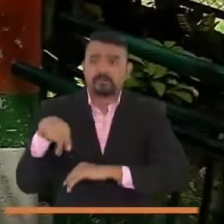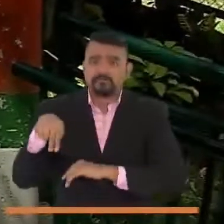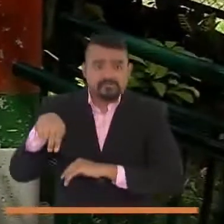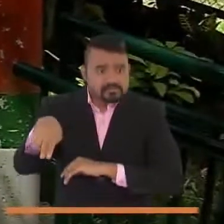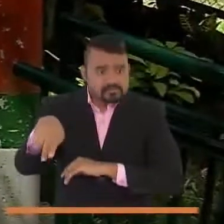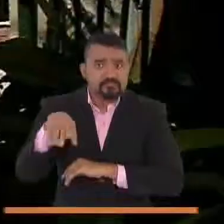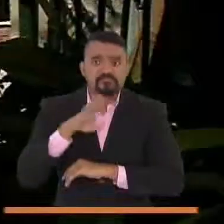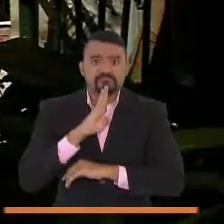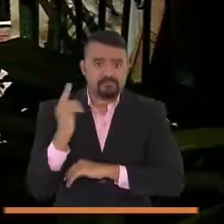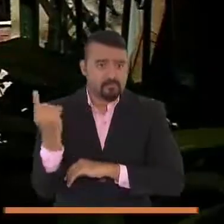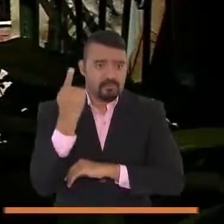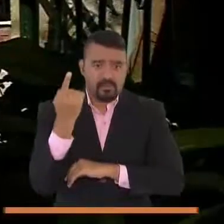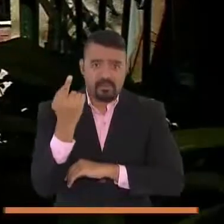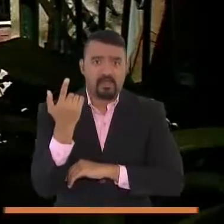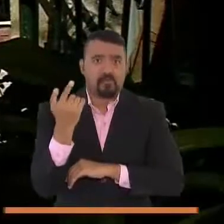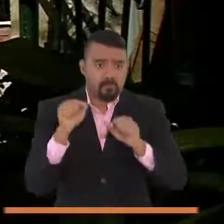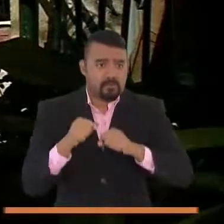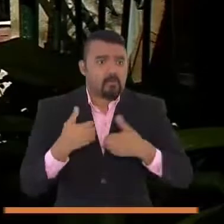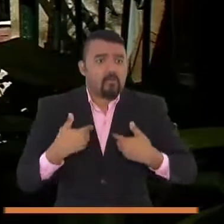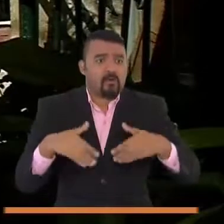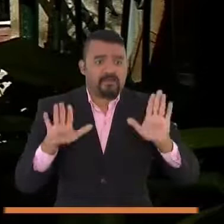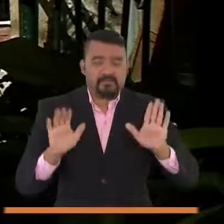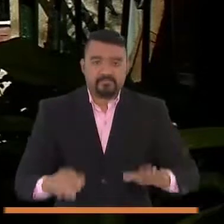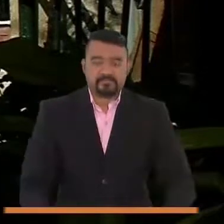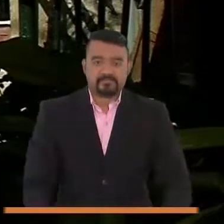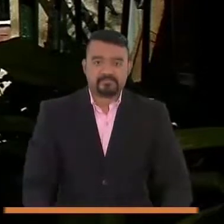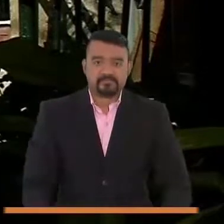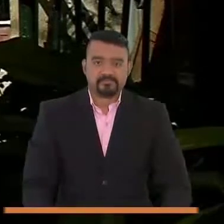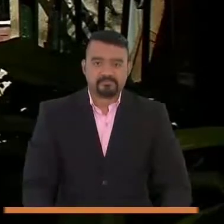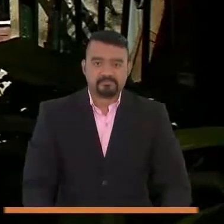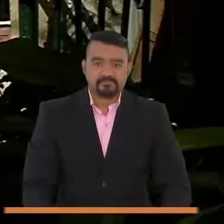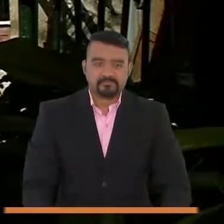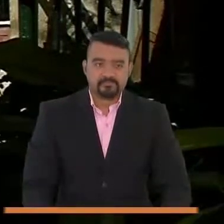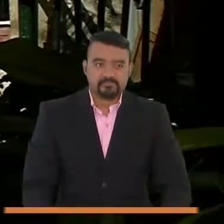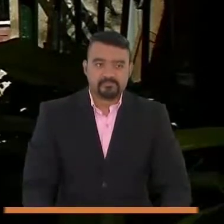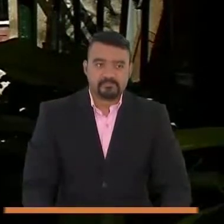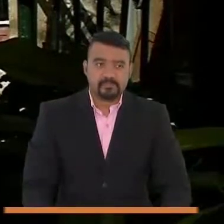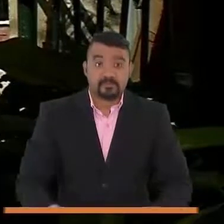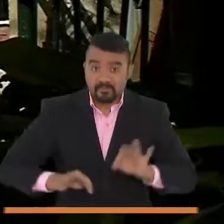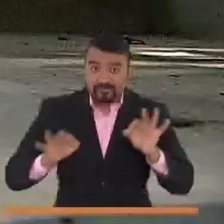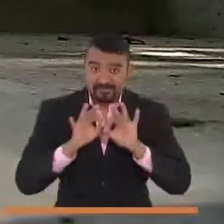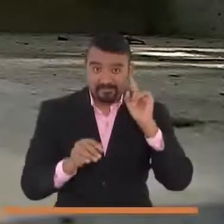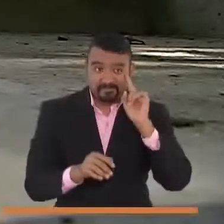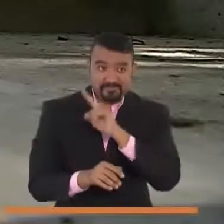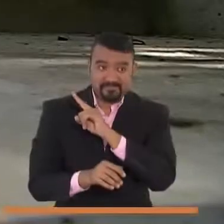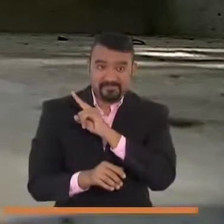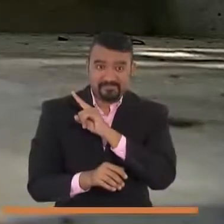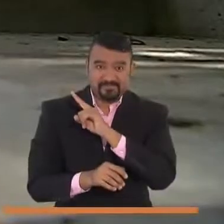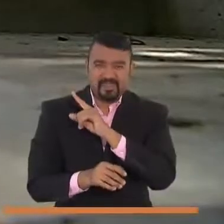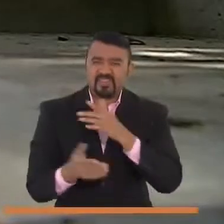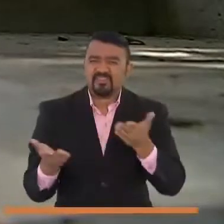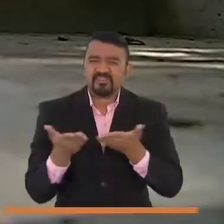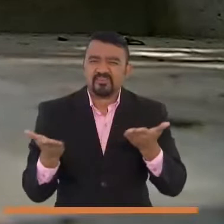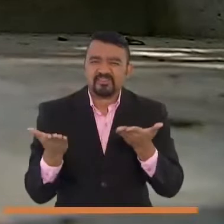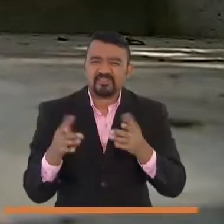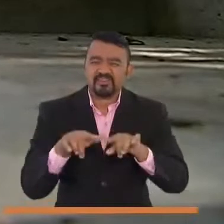accesibilidad universal y de seguridad para la libre circulación. Importante entonces esta obra que se entrega, reiteramos, proyecto ubicado en